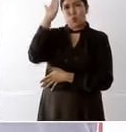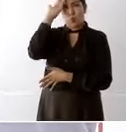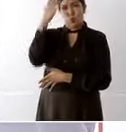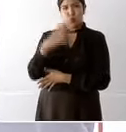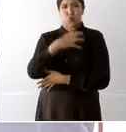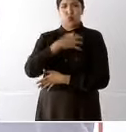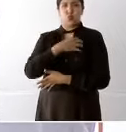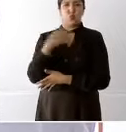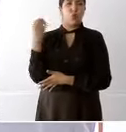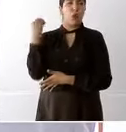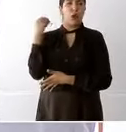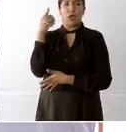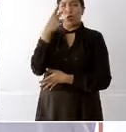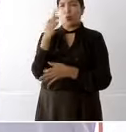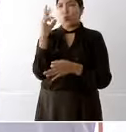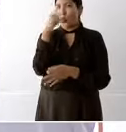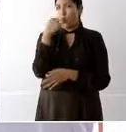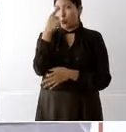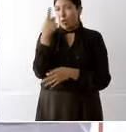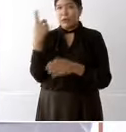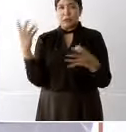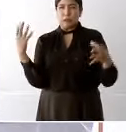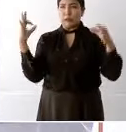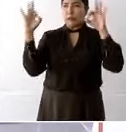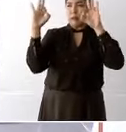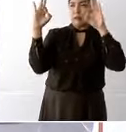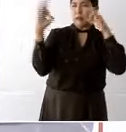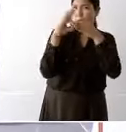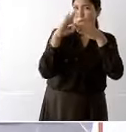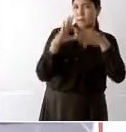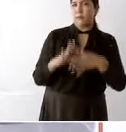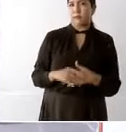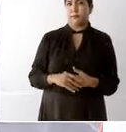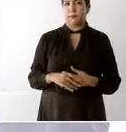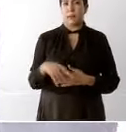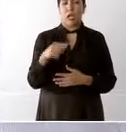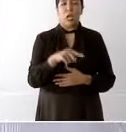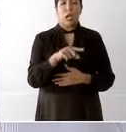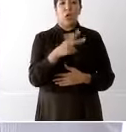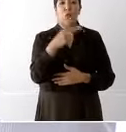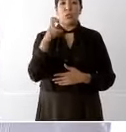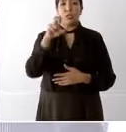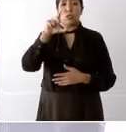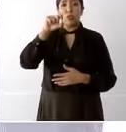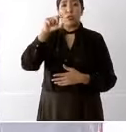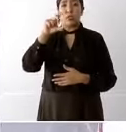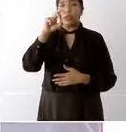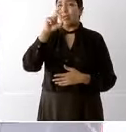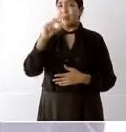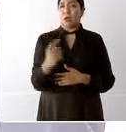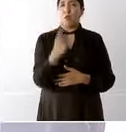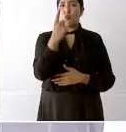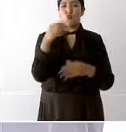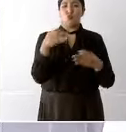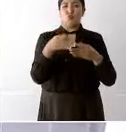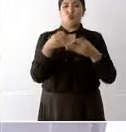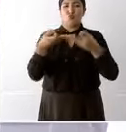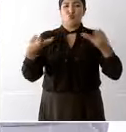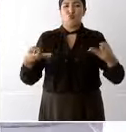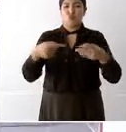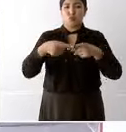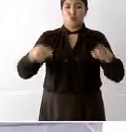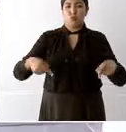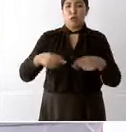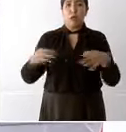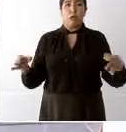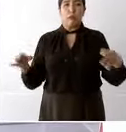El Parque Industrial de San Blas Atempa cuenta con 331 hectáreas, 2 kilómetros de frente carretero sobre la Juchitán Salina